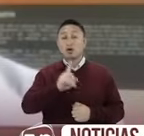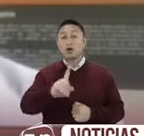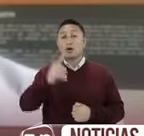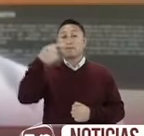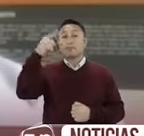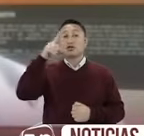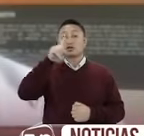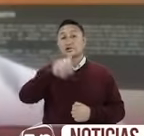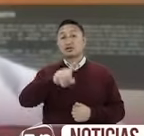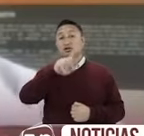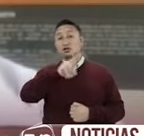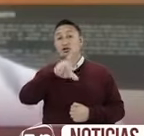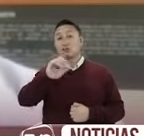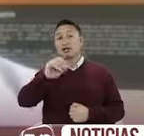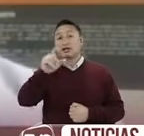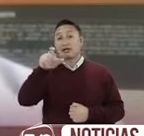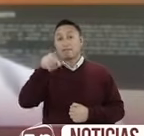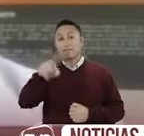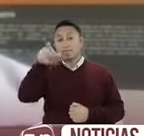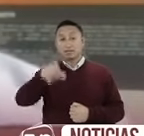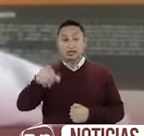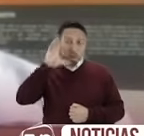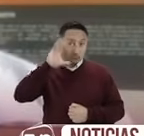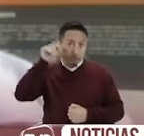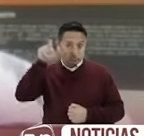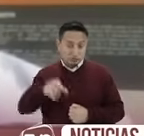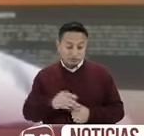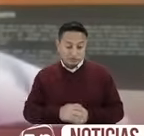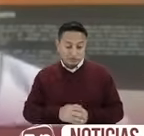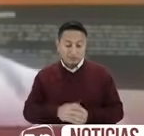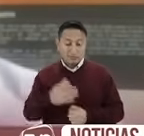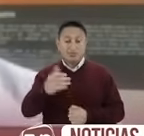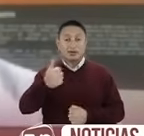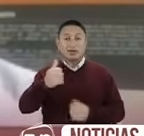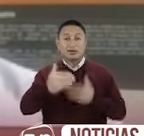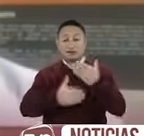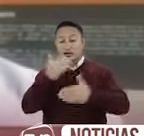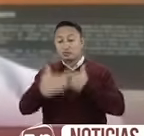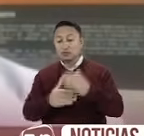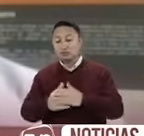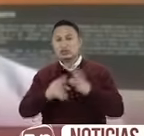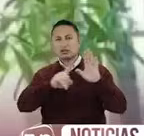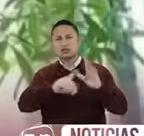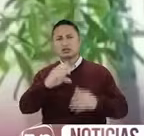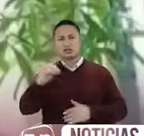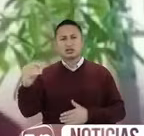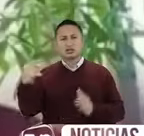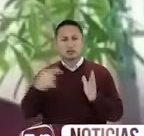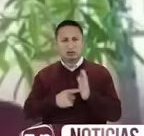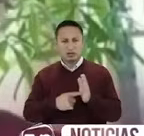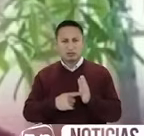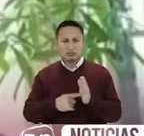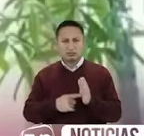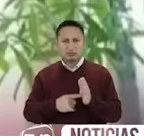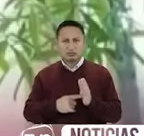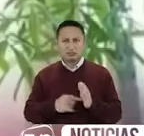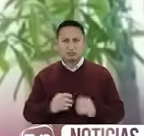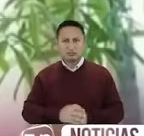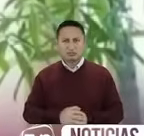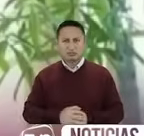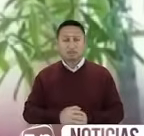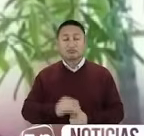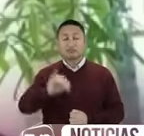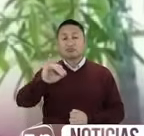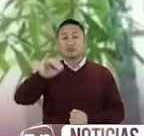1.120.000 afrodescendientes, los redujo 10 años después a 600.000. Exfuncionarios del INEC denuncian